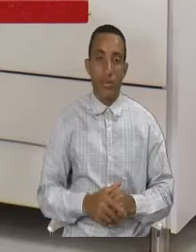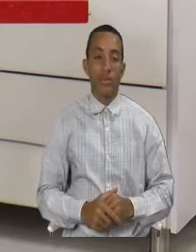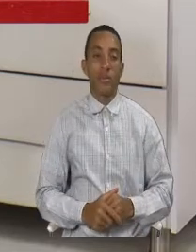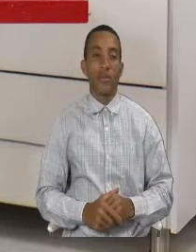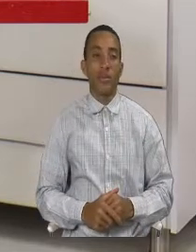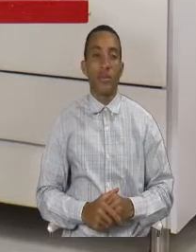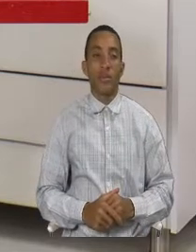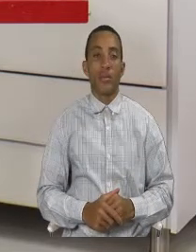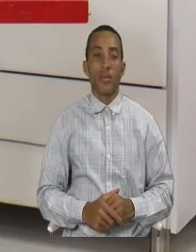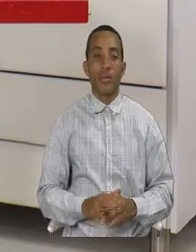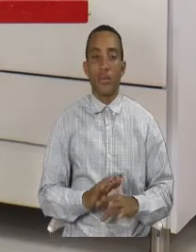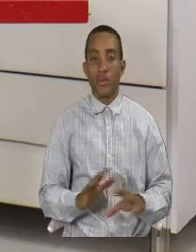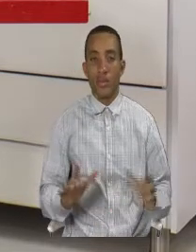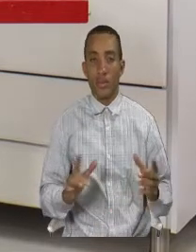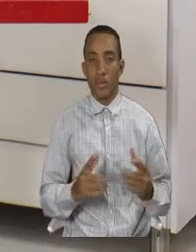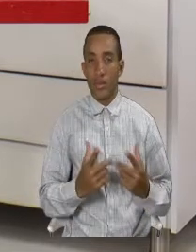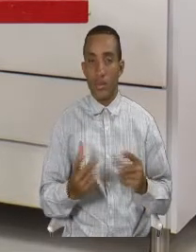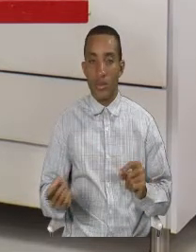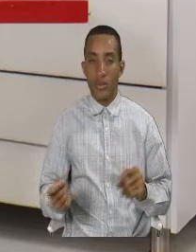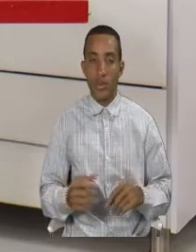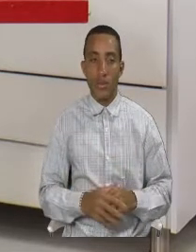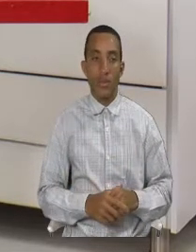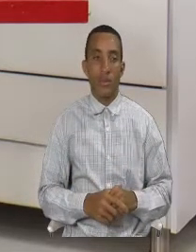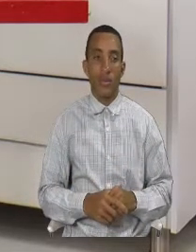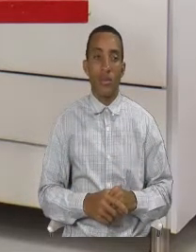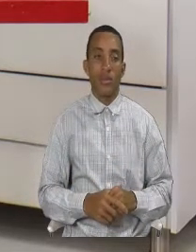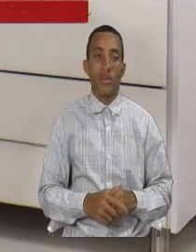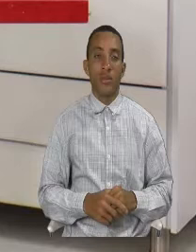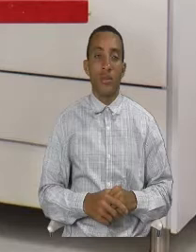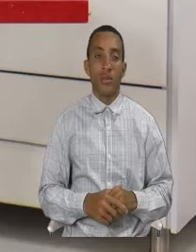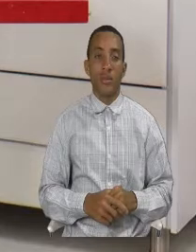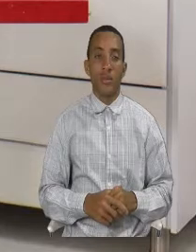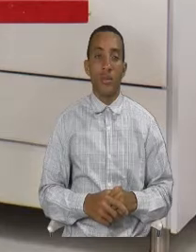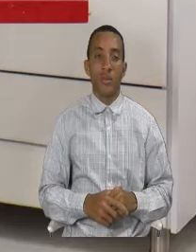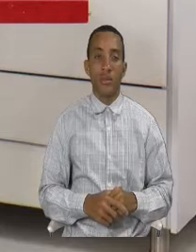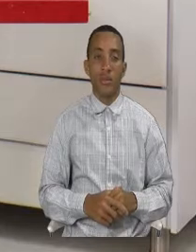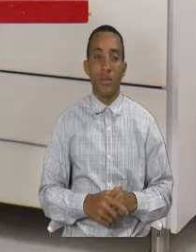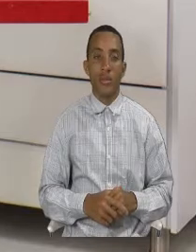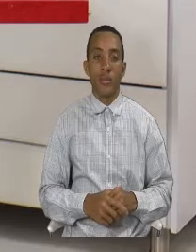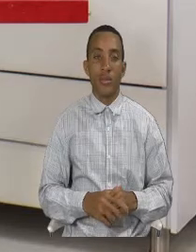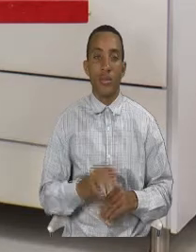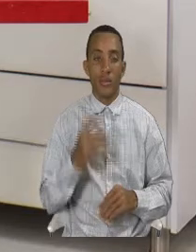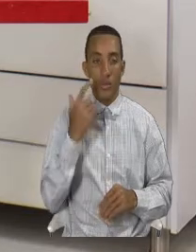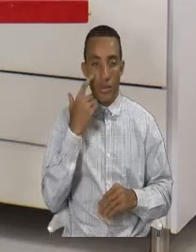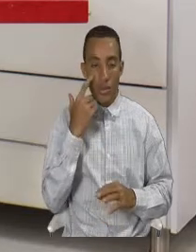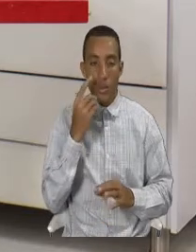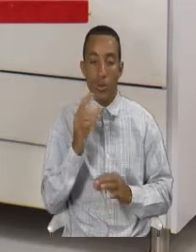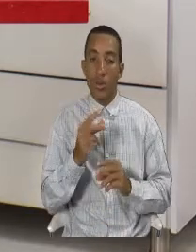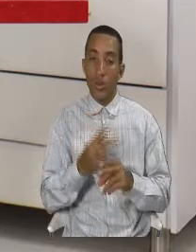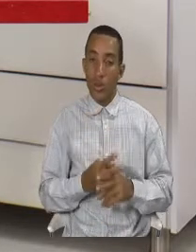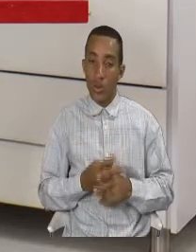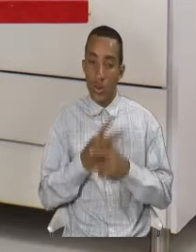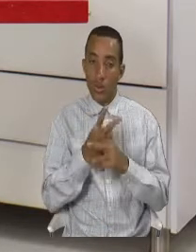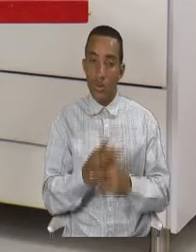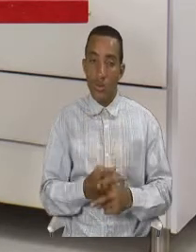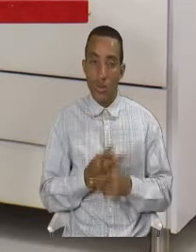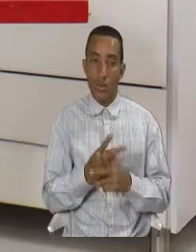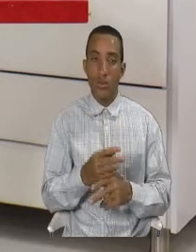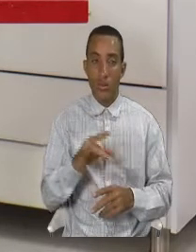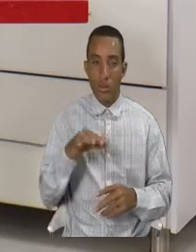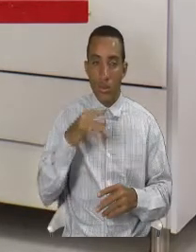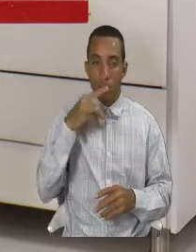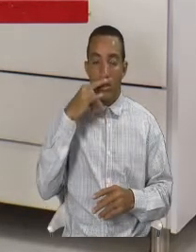Voy a dejarla así ya. Voy a apagar por acá. Tener cuidado. Ahí ya el olor me está